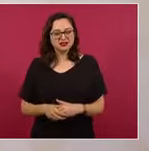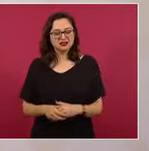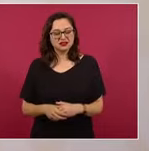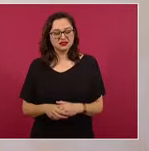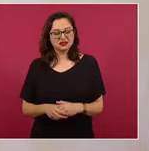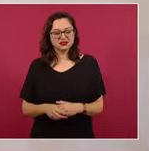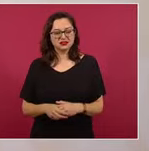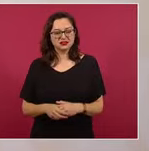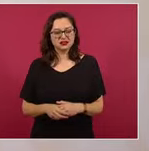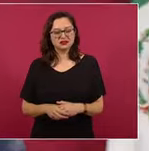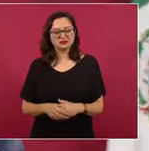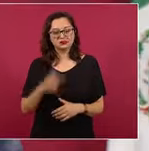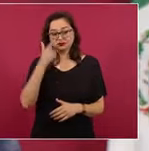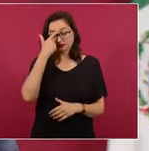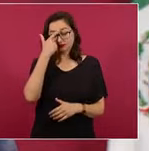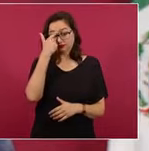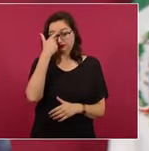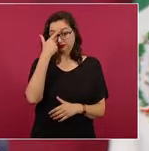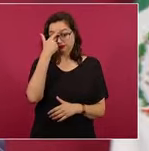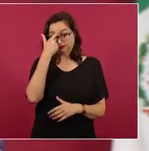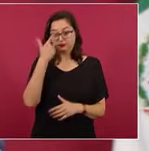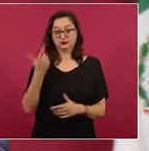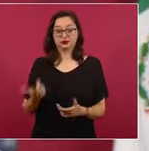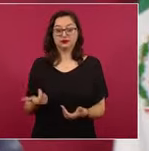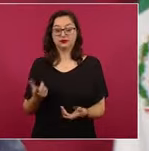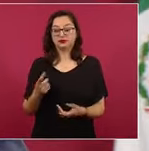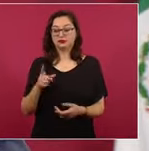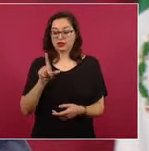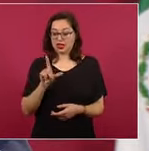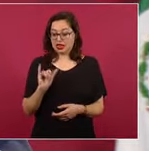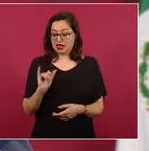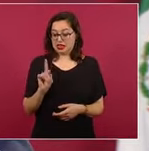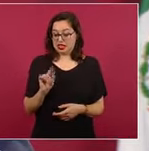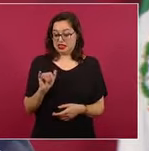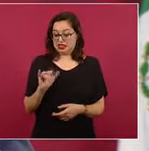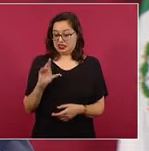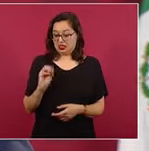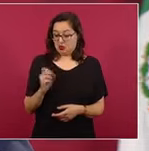en contra de la nacionalización del litio.